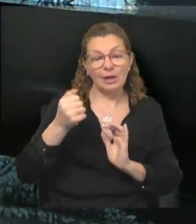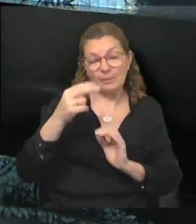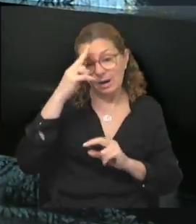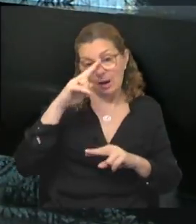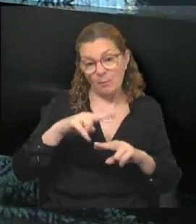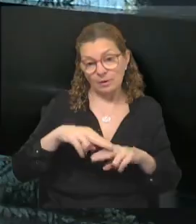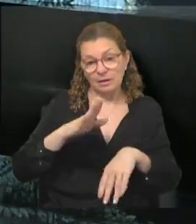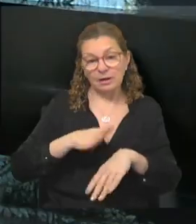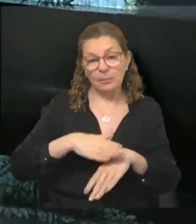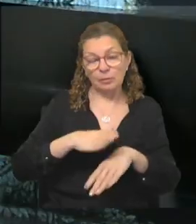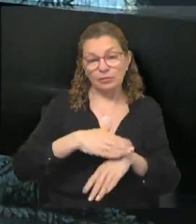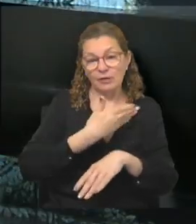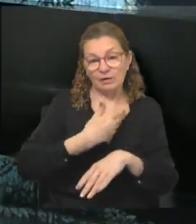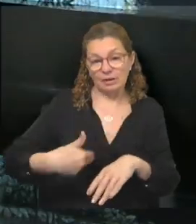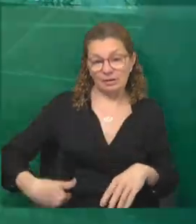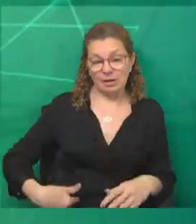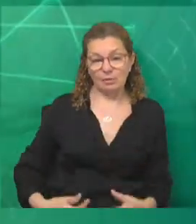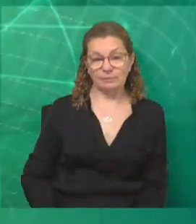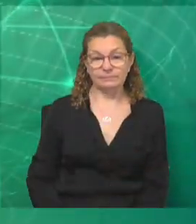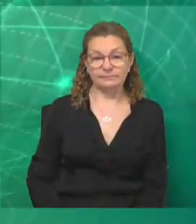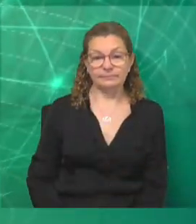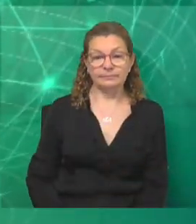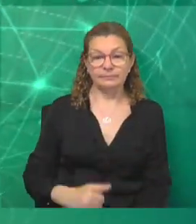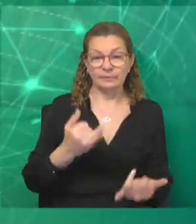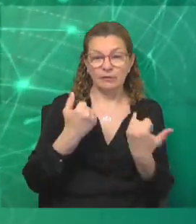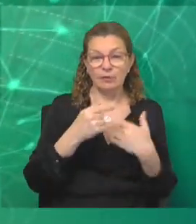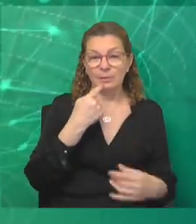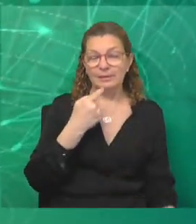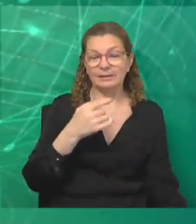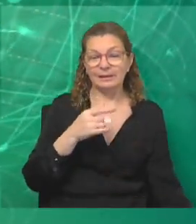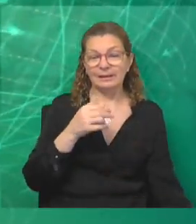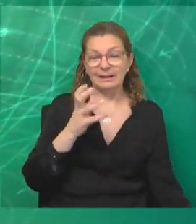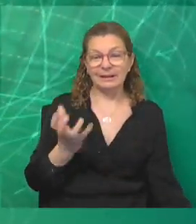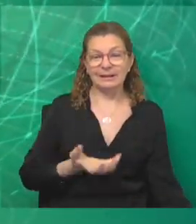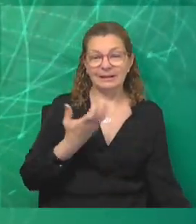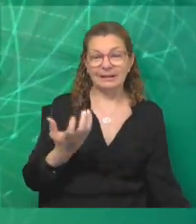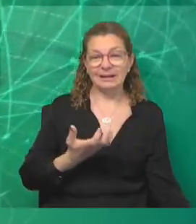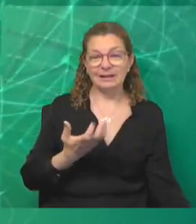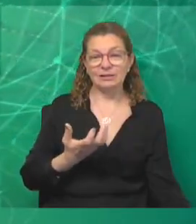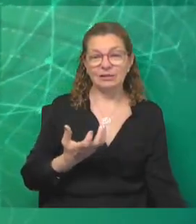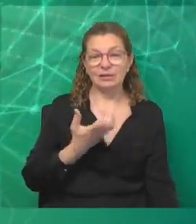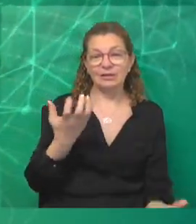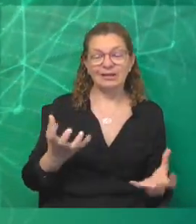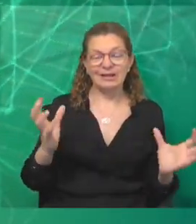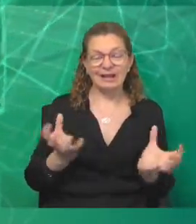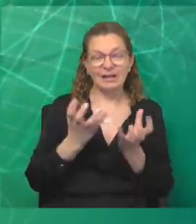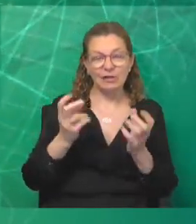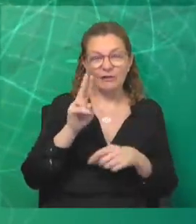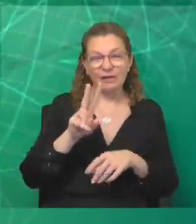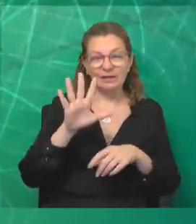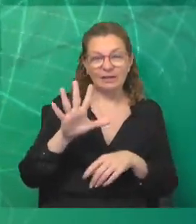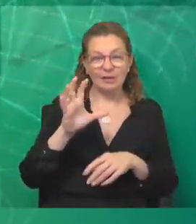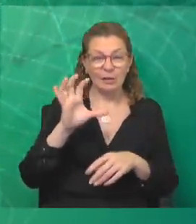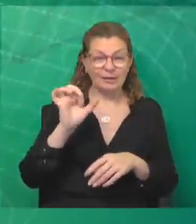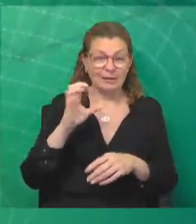bajo custodia Estatal el informe señala que el incendio del 25 de septiembre se trató de un acto criminal de violencia